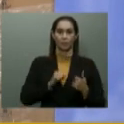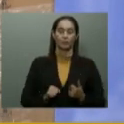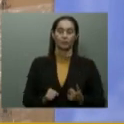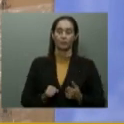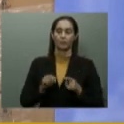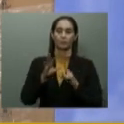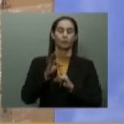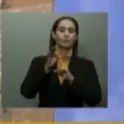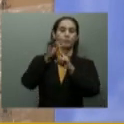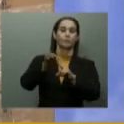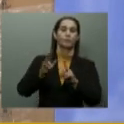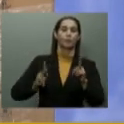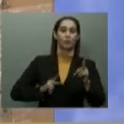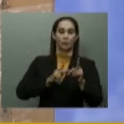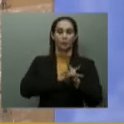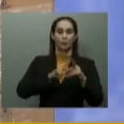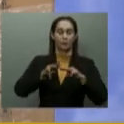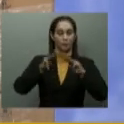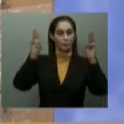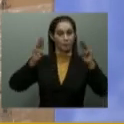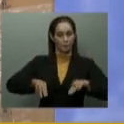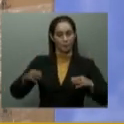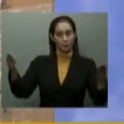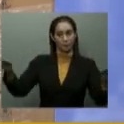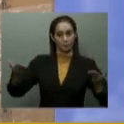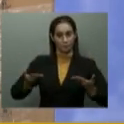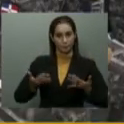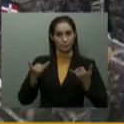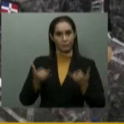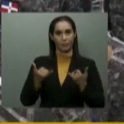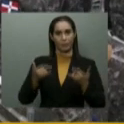aficionado con un celular